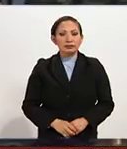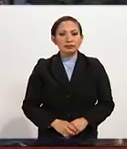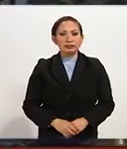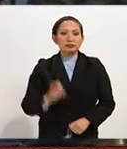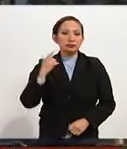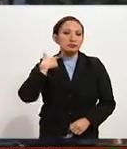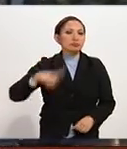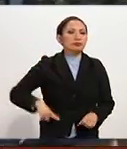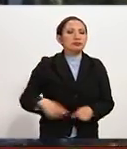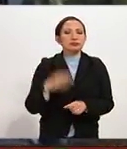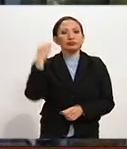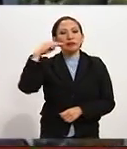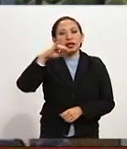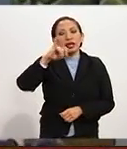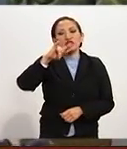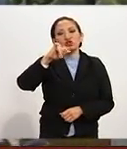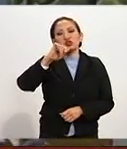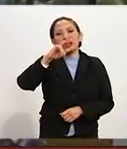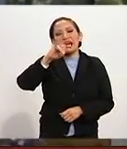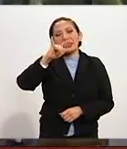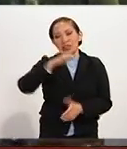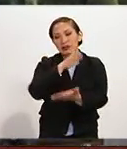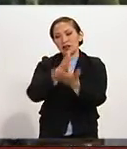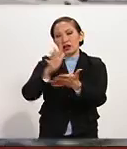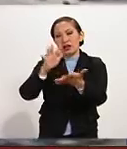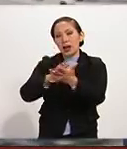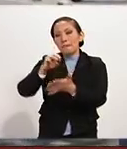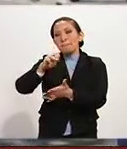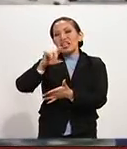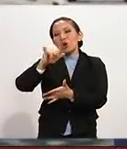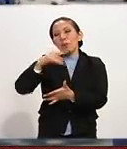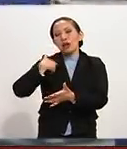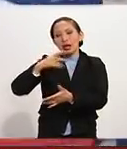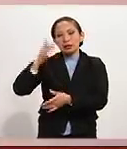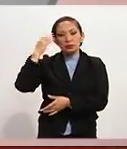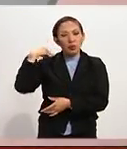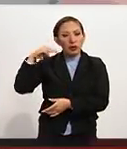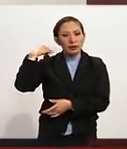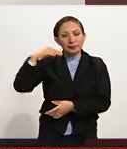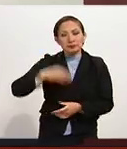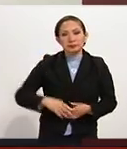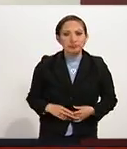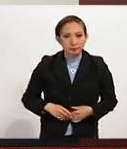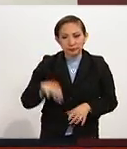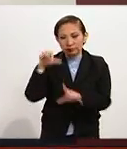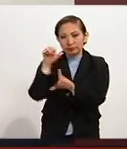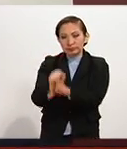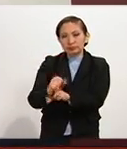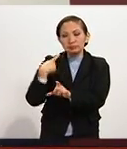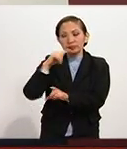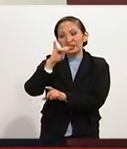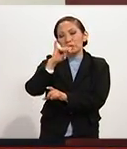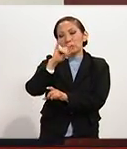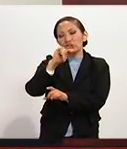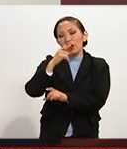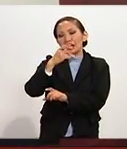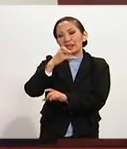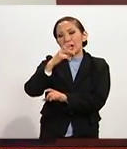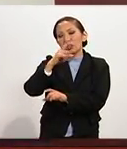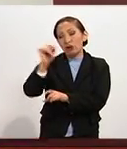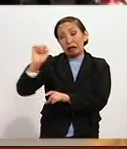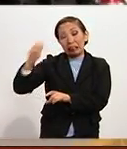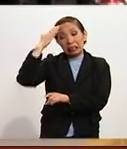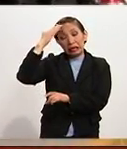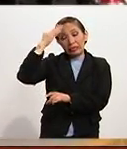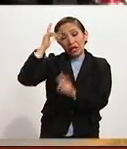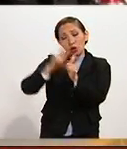El exgobernador de Michoacán, Jesús Reina, llega al penal Mil Cumbres en Morelia. Detienen a Timoteo Gallardo Santiago,